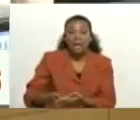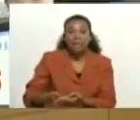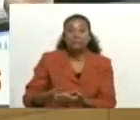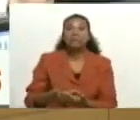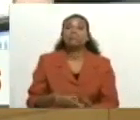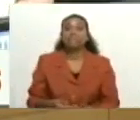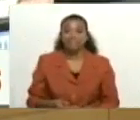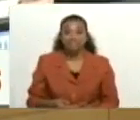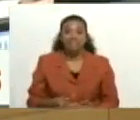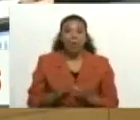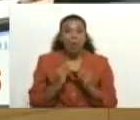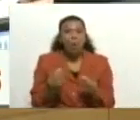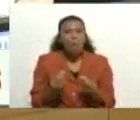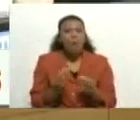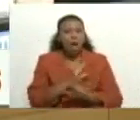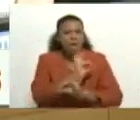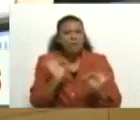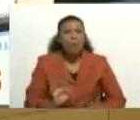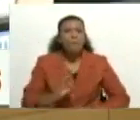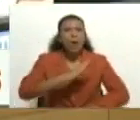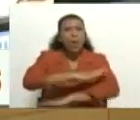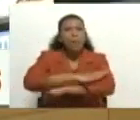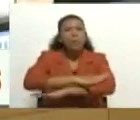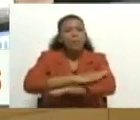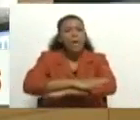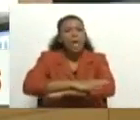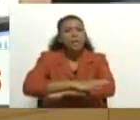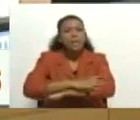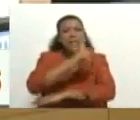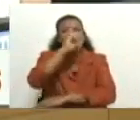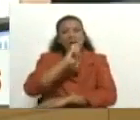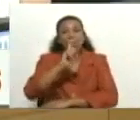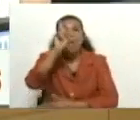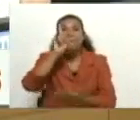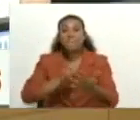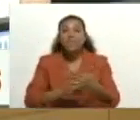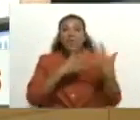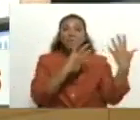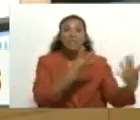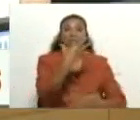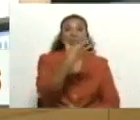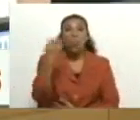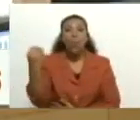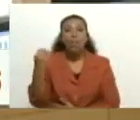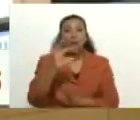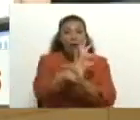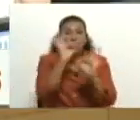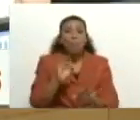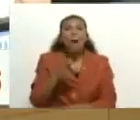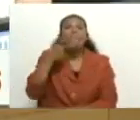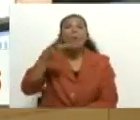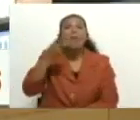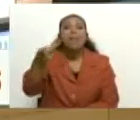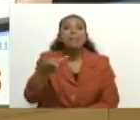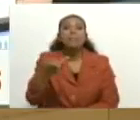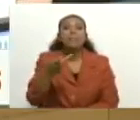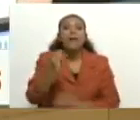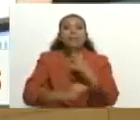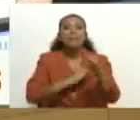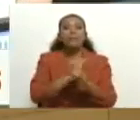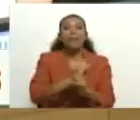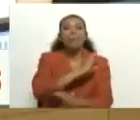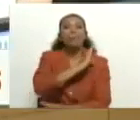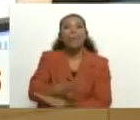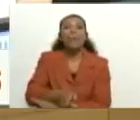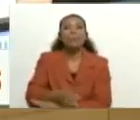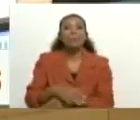1950. Se ha convertido en una práctica recurrente desde 1950 como instrumento de política exterior. Es